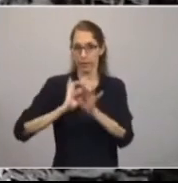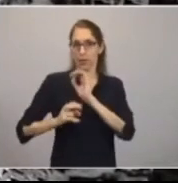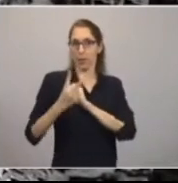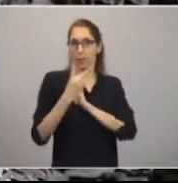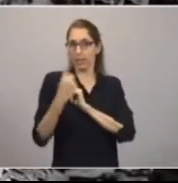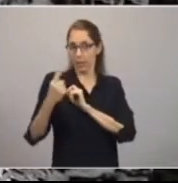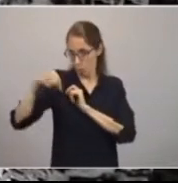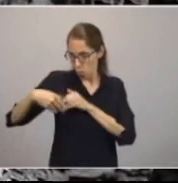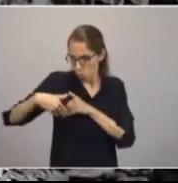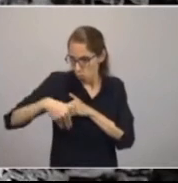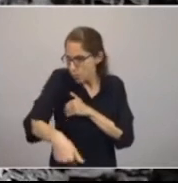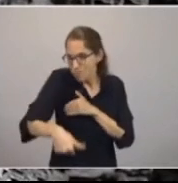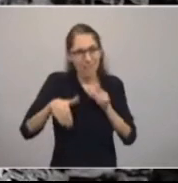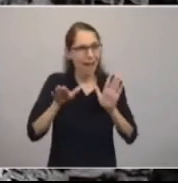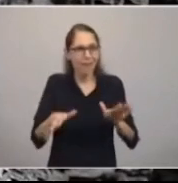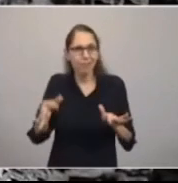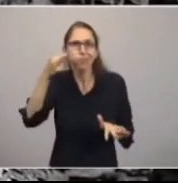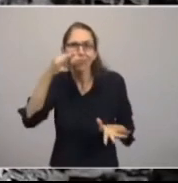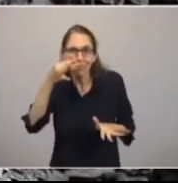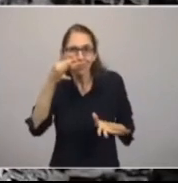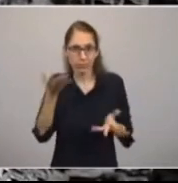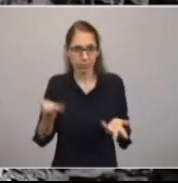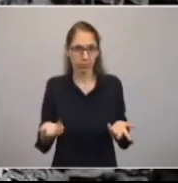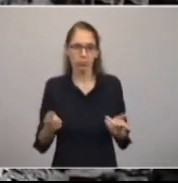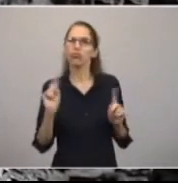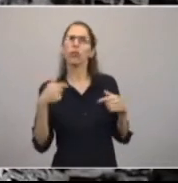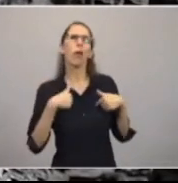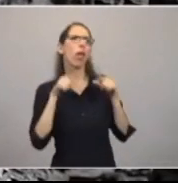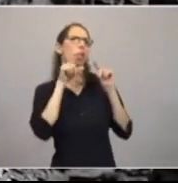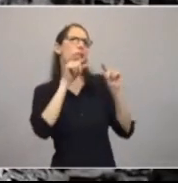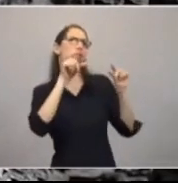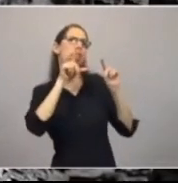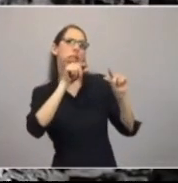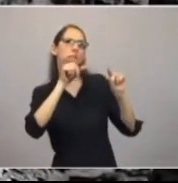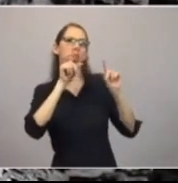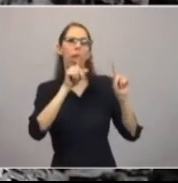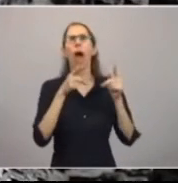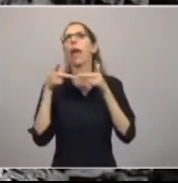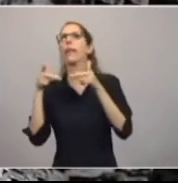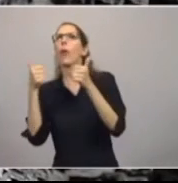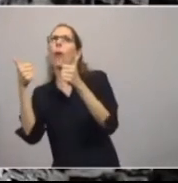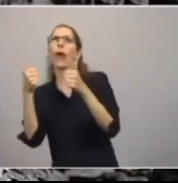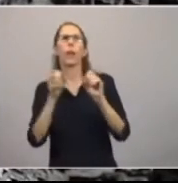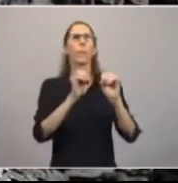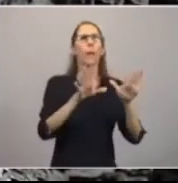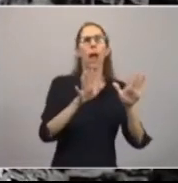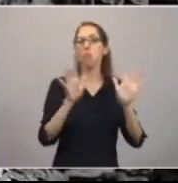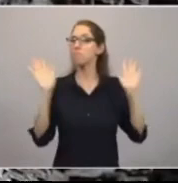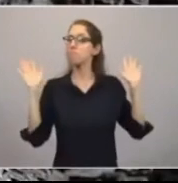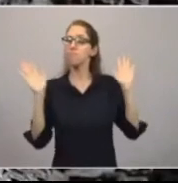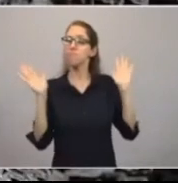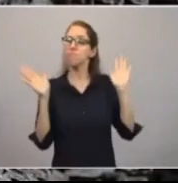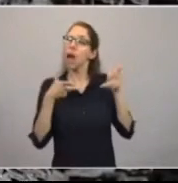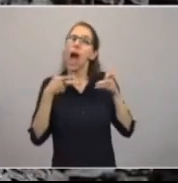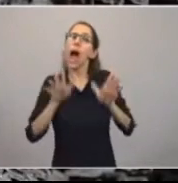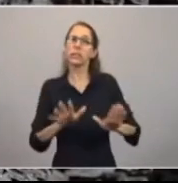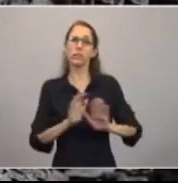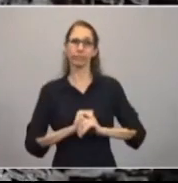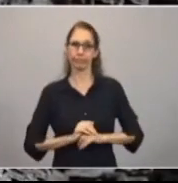es así, así funciona. Y no estoy quejándome ni diciendo que es ni bueno ni malo, digo que lo que